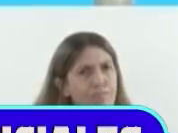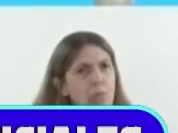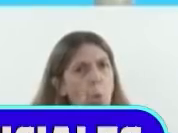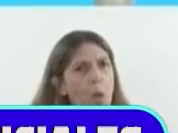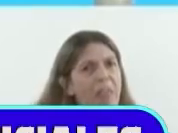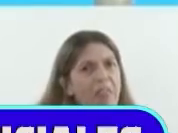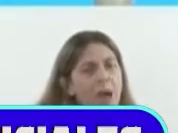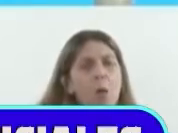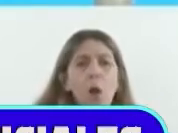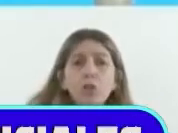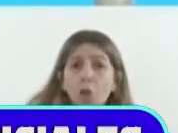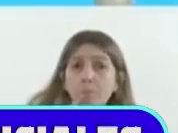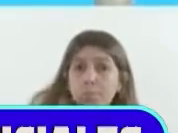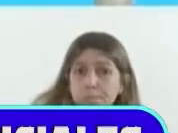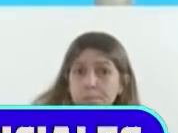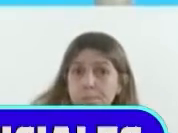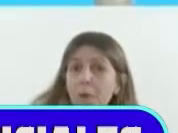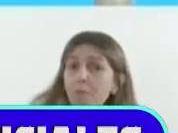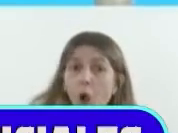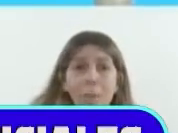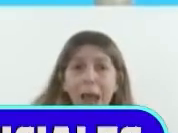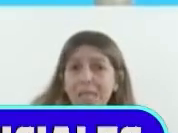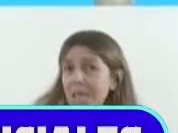Por eso tomé la decisión que tomé del modo que la tomé.